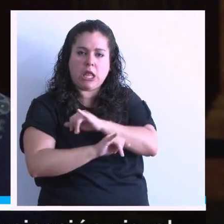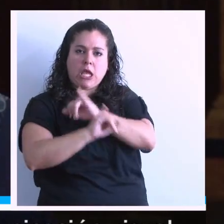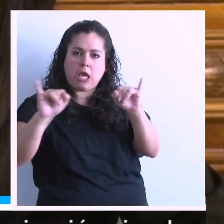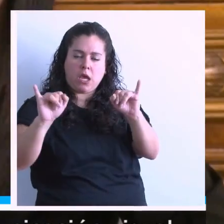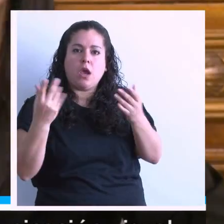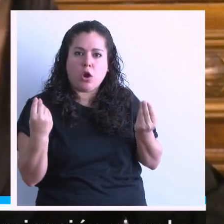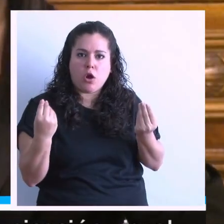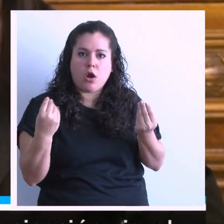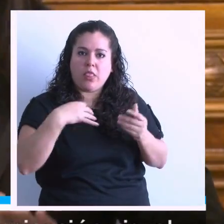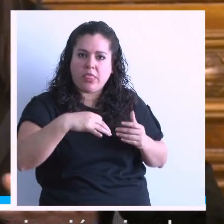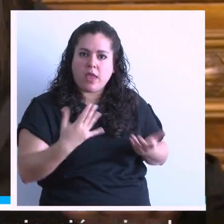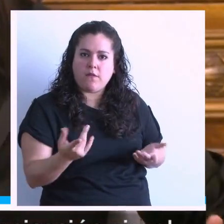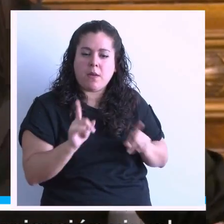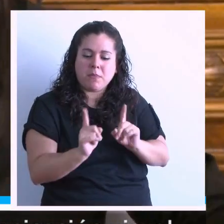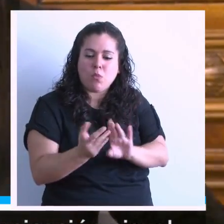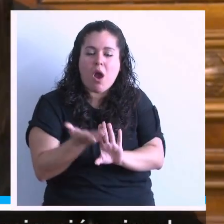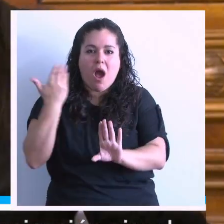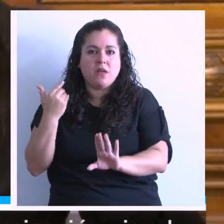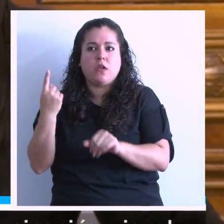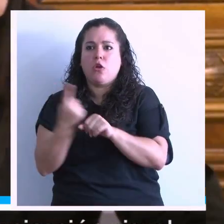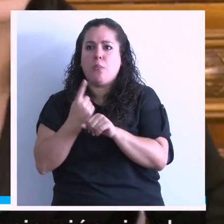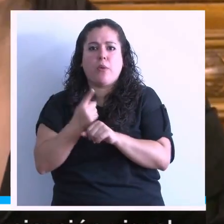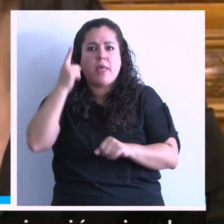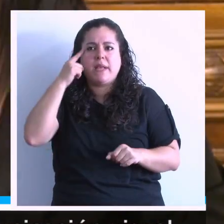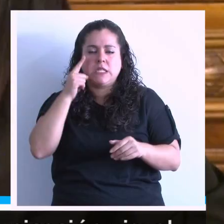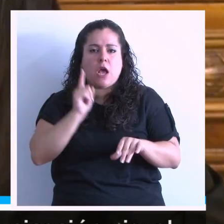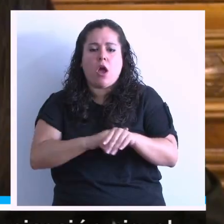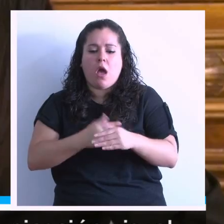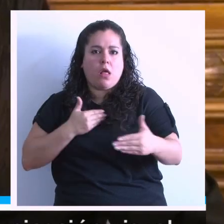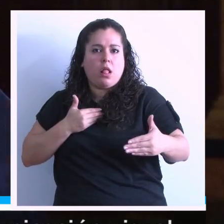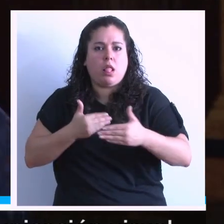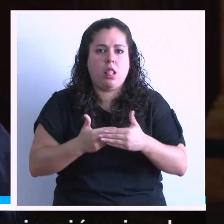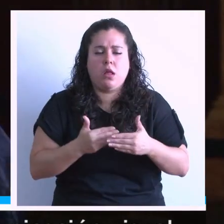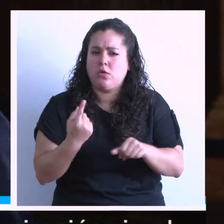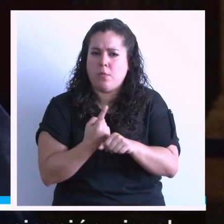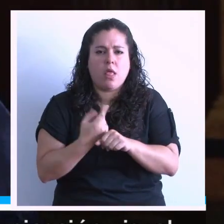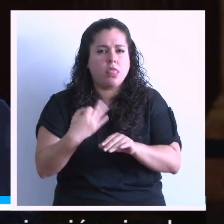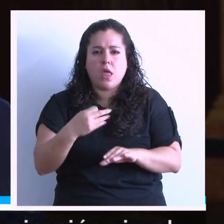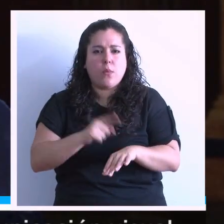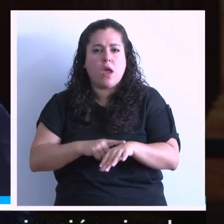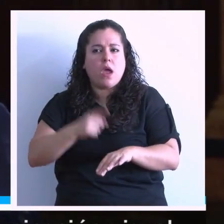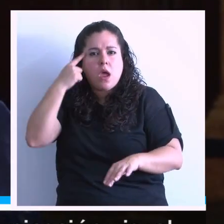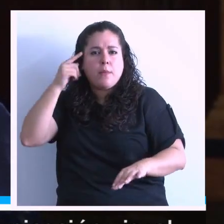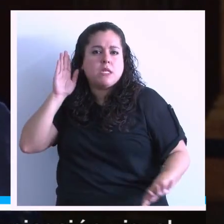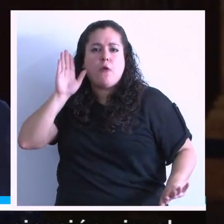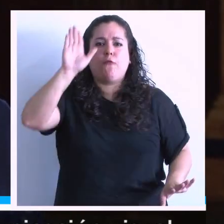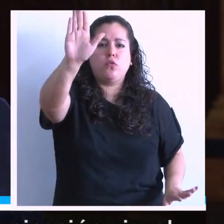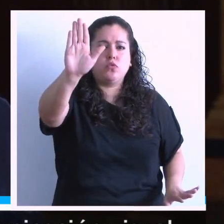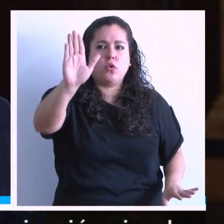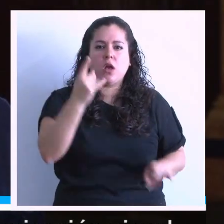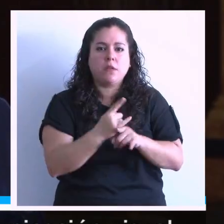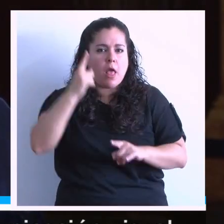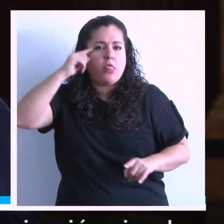en donde ahí siempre ahí es donde más... hablamos de dinero, donde más tiempo está. Pero bueno, tampoco es